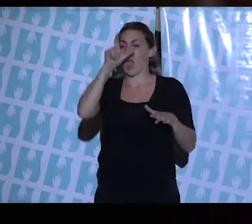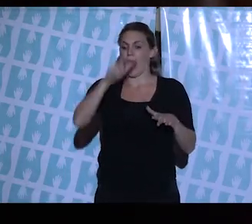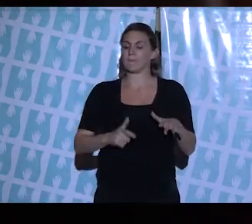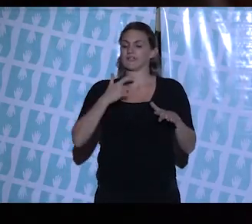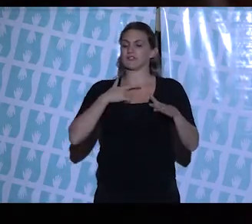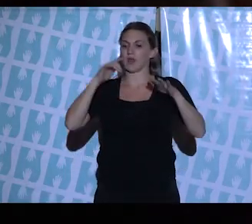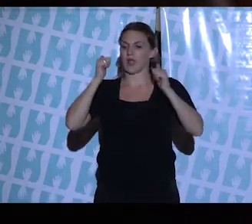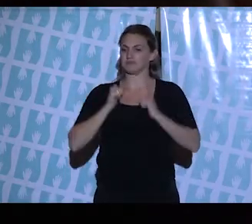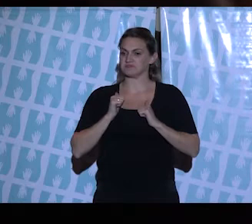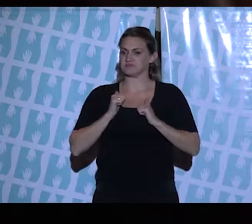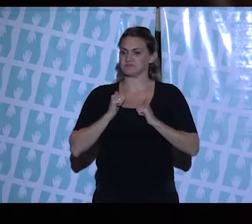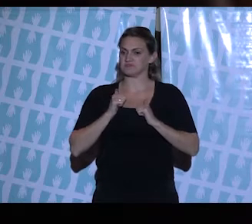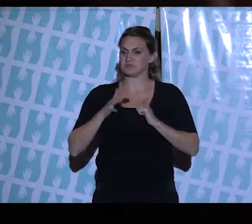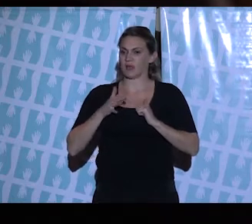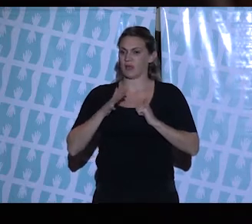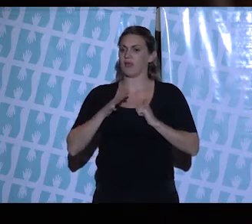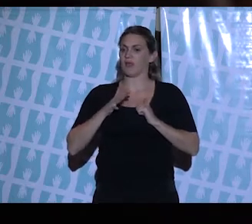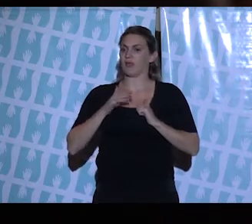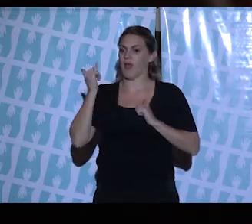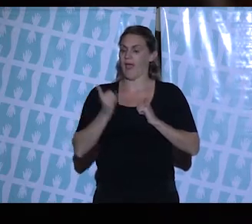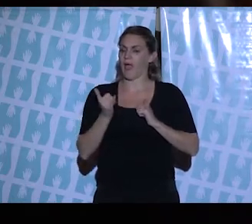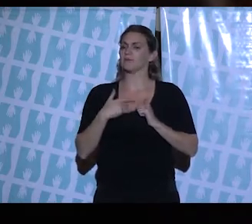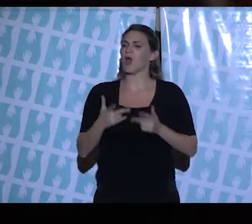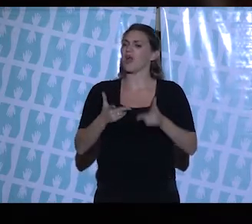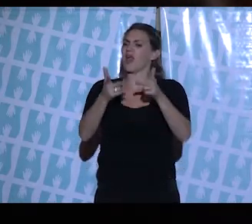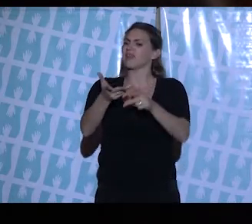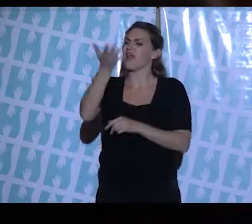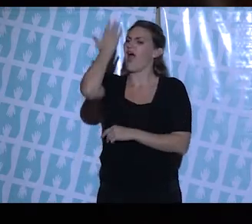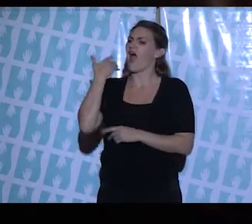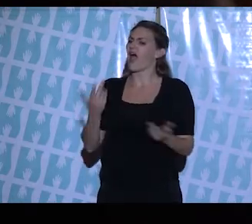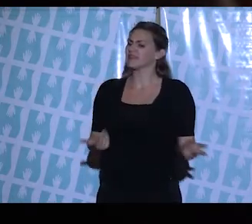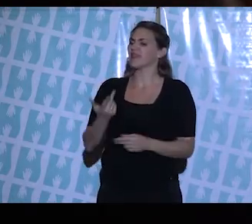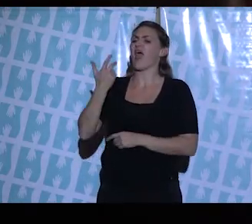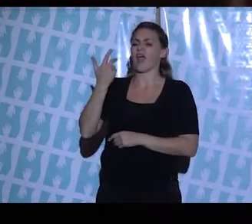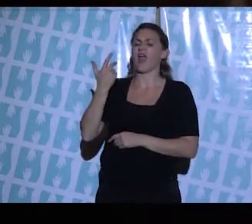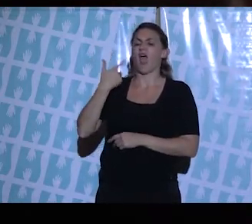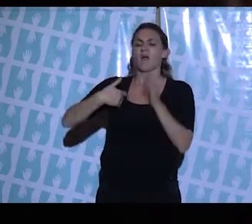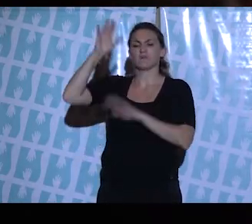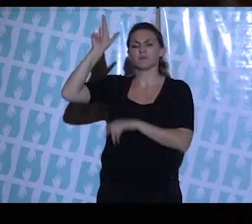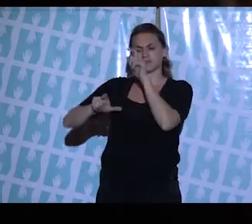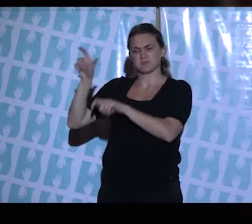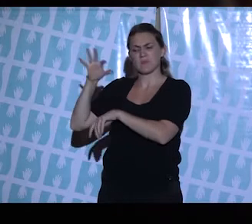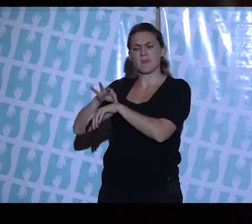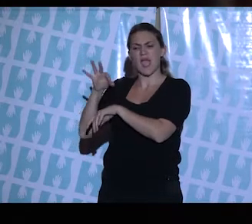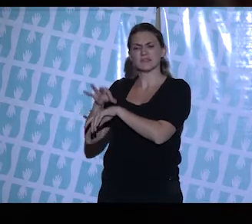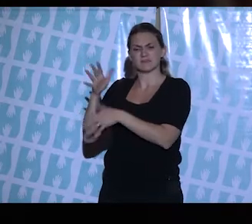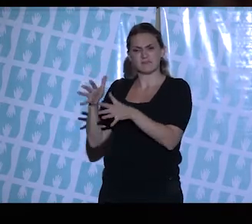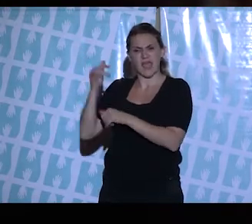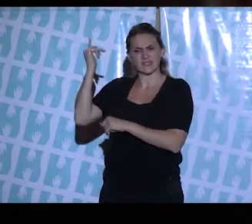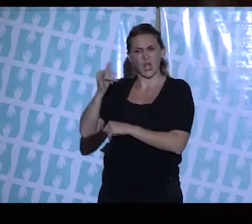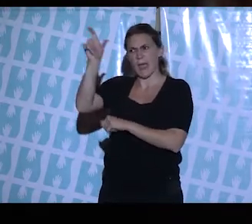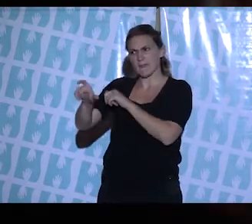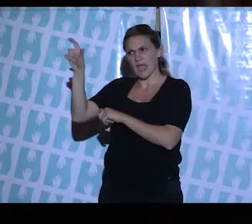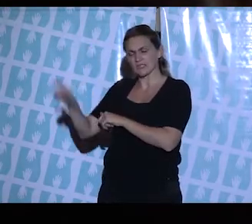un 36% de pacientes que no tienen temblor. Y eso hace que descienda significativamente